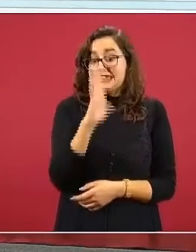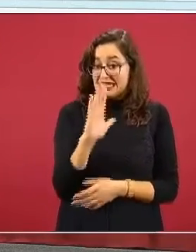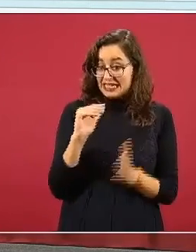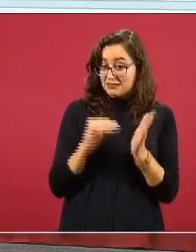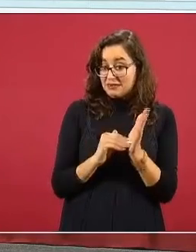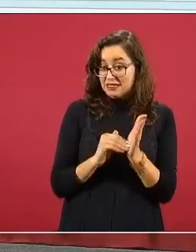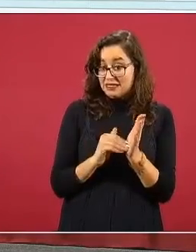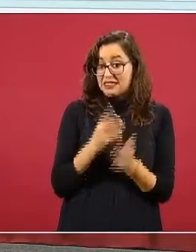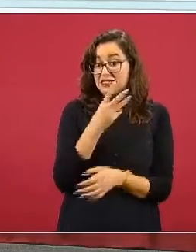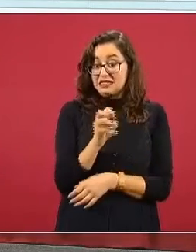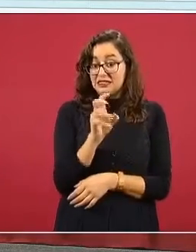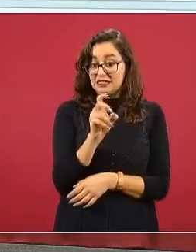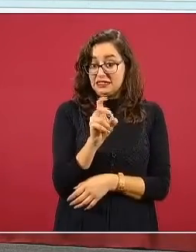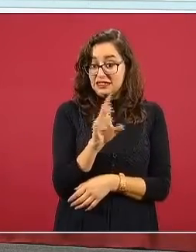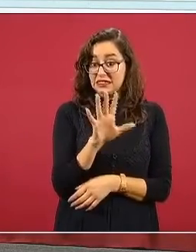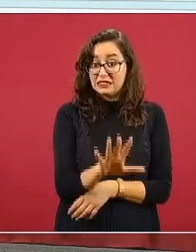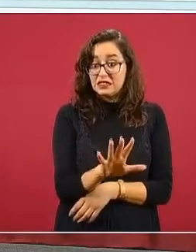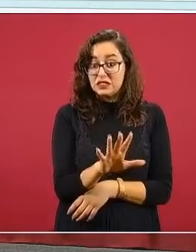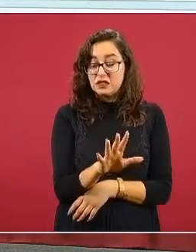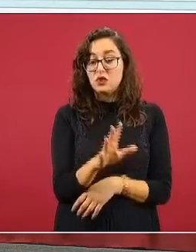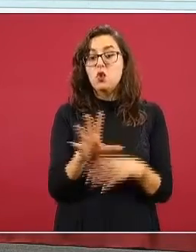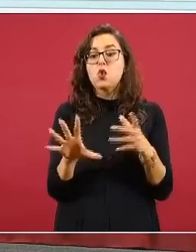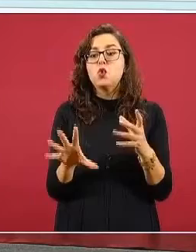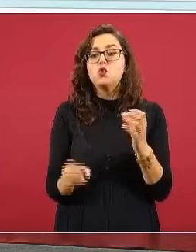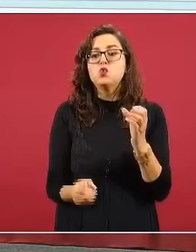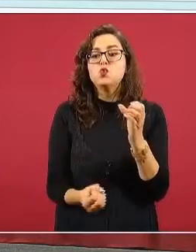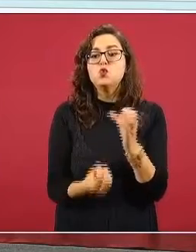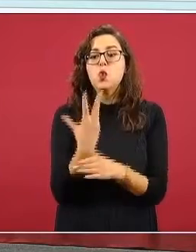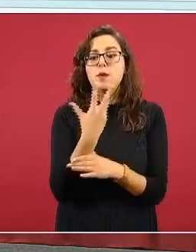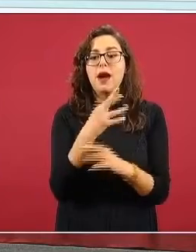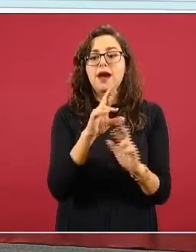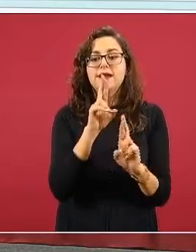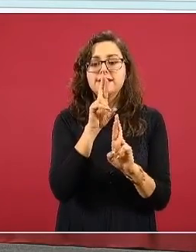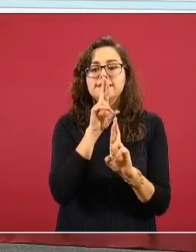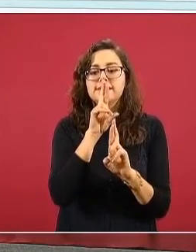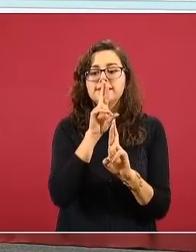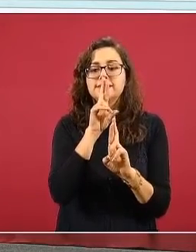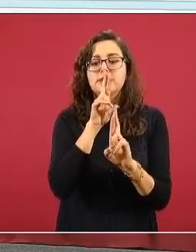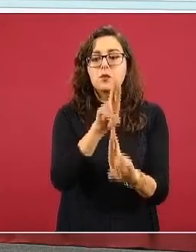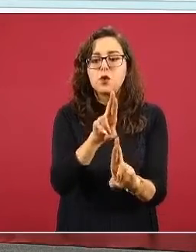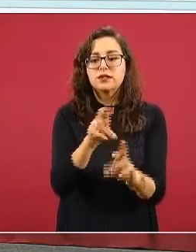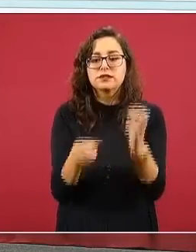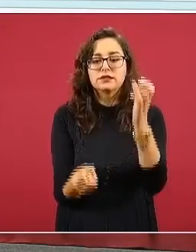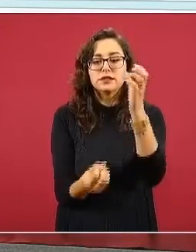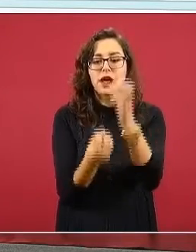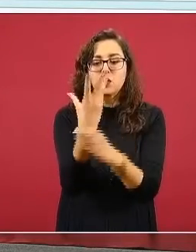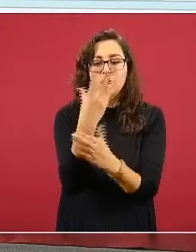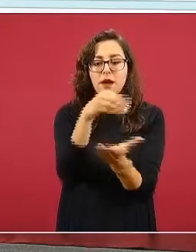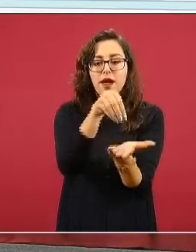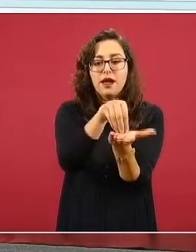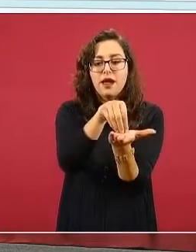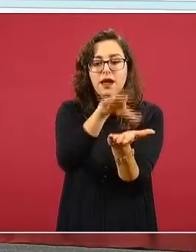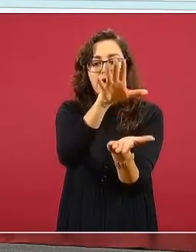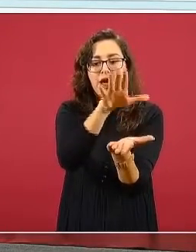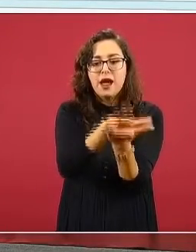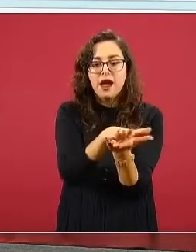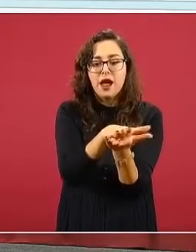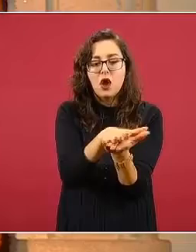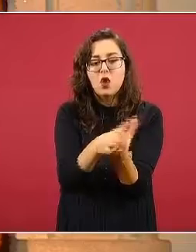nuevos representan nuevos registros, nuevos resultados, nuevas dictaminaciones,